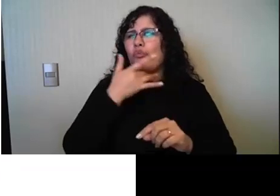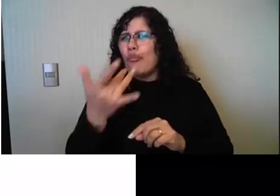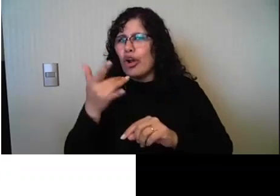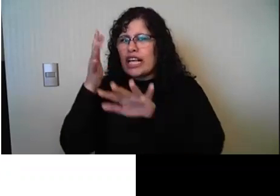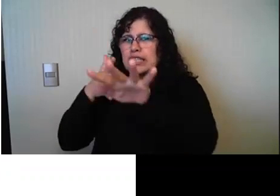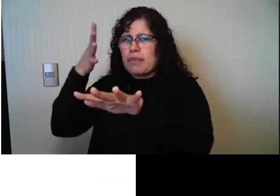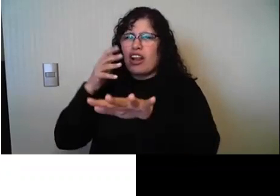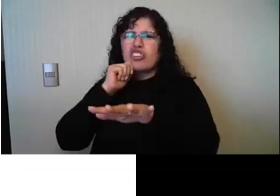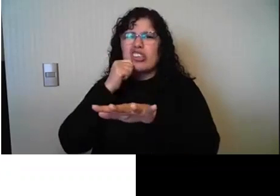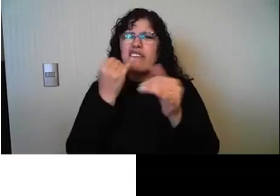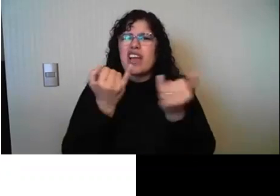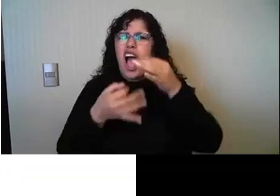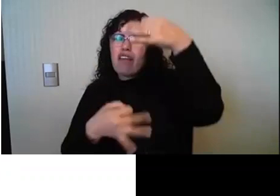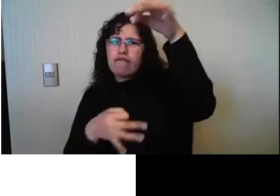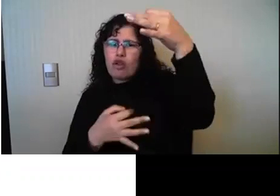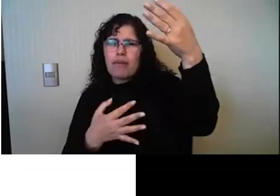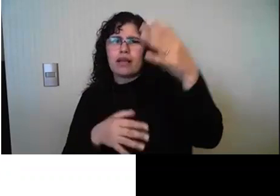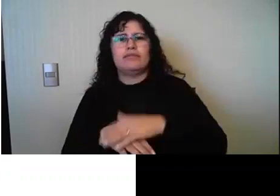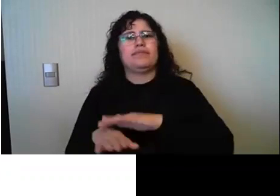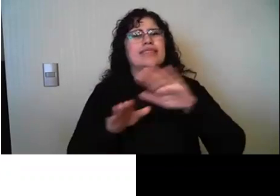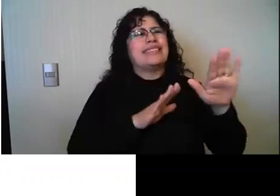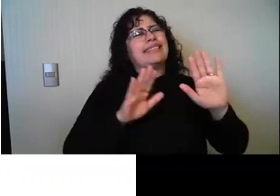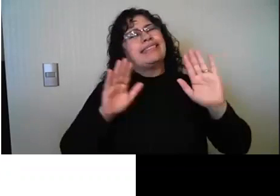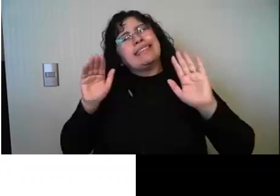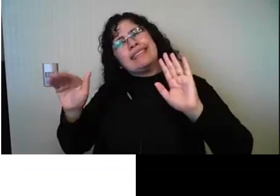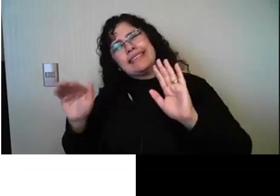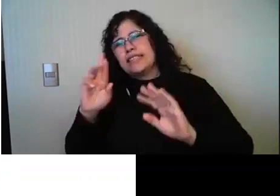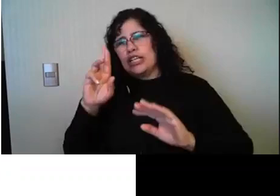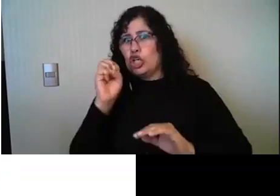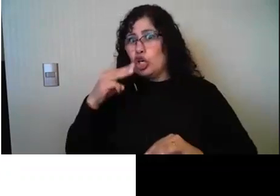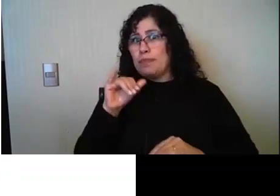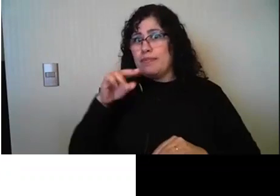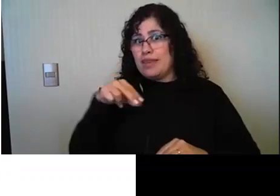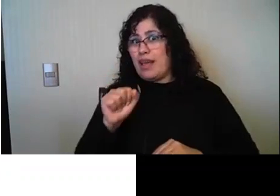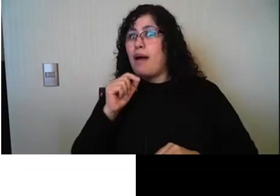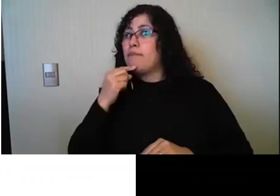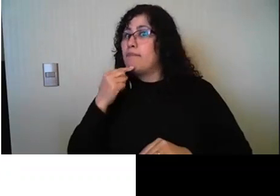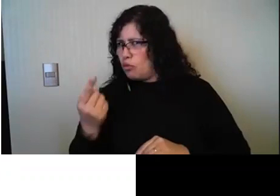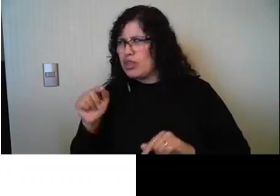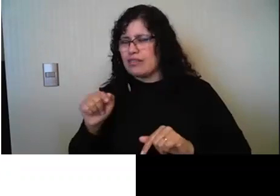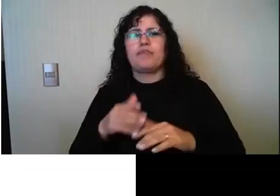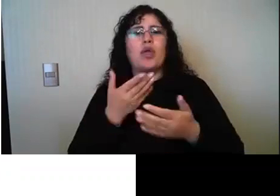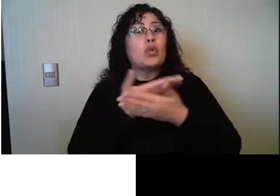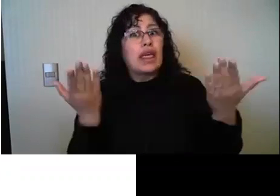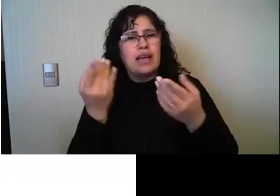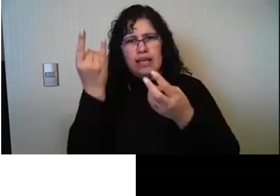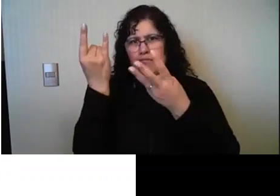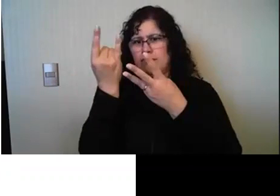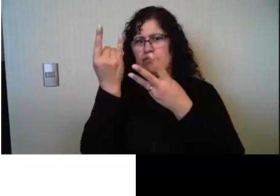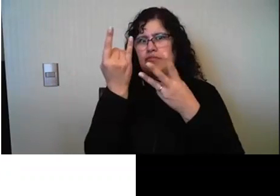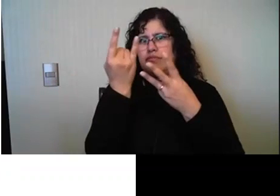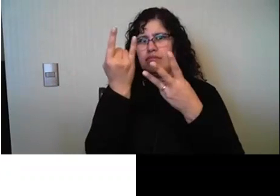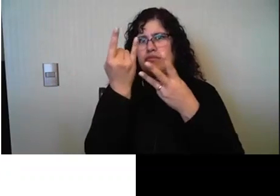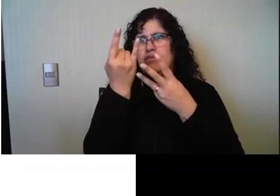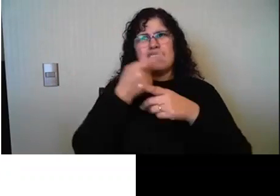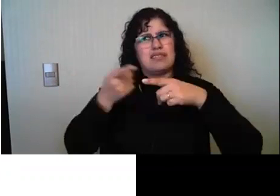Habrá prueba de esta unidad. Doña Romina, esta corresponde a la unidad número 3. Ustedes finalizaron la semana pasada la unidad número